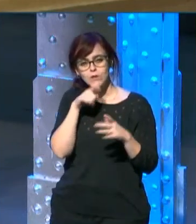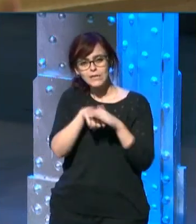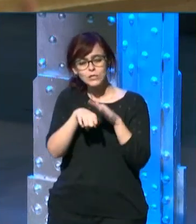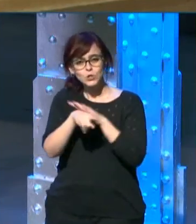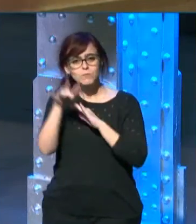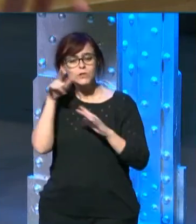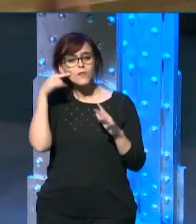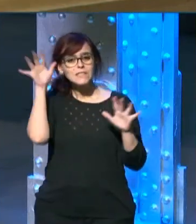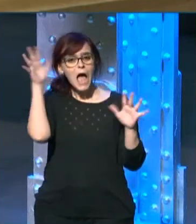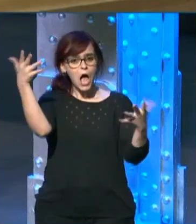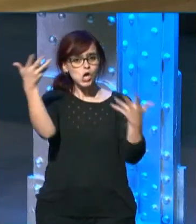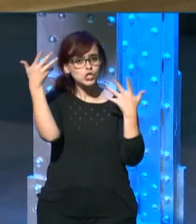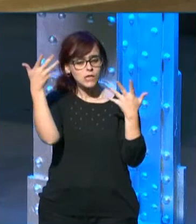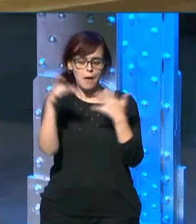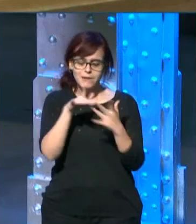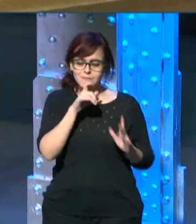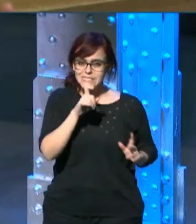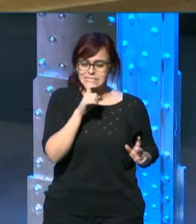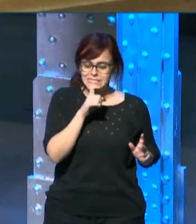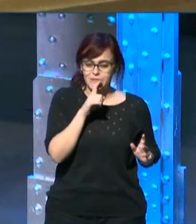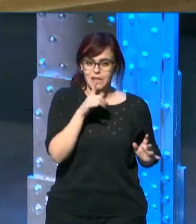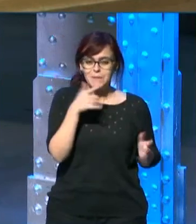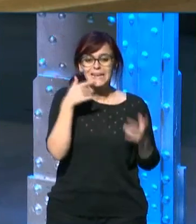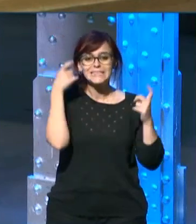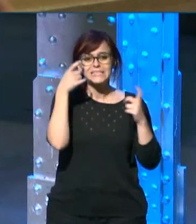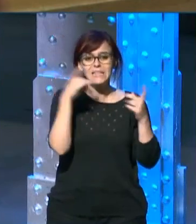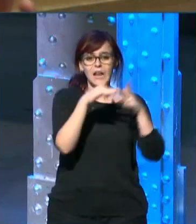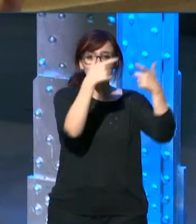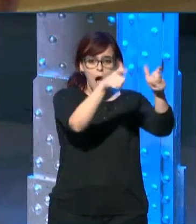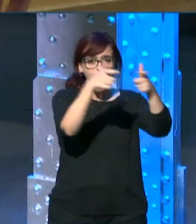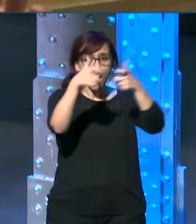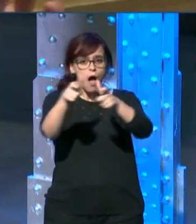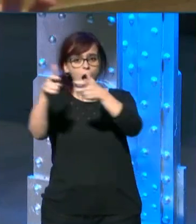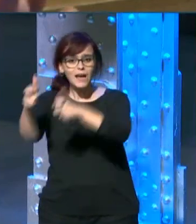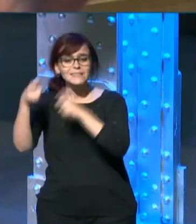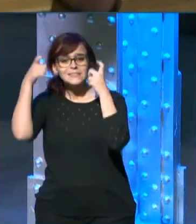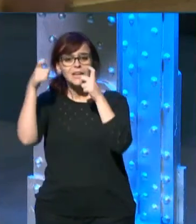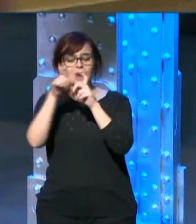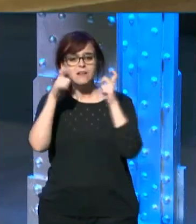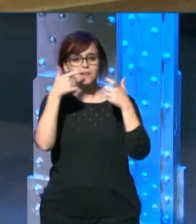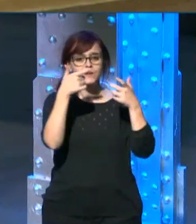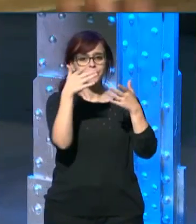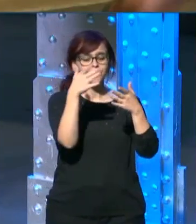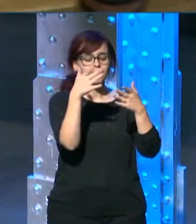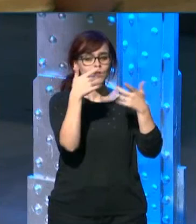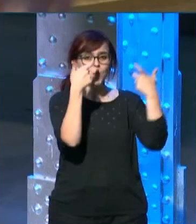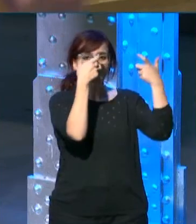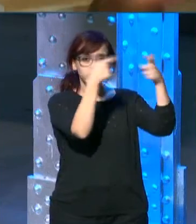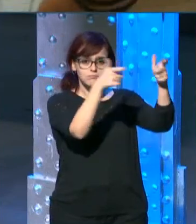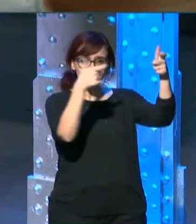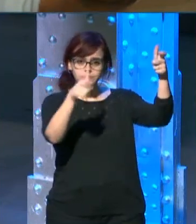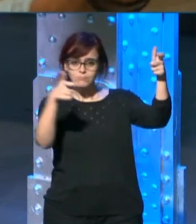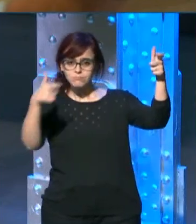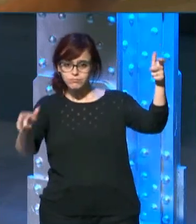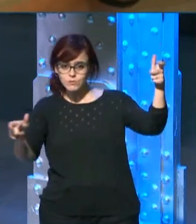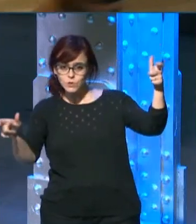podéis darnos? Sé que es muy difícil la pregunta, ¿eh? Para romper esos silos. O sea, esto va de sacar a unas personas de las diferentes áreas, montar